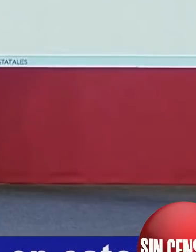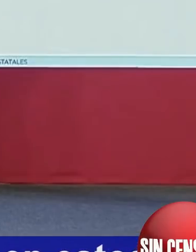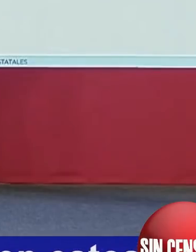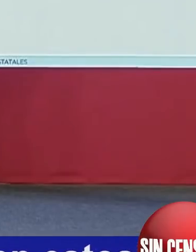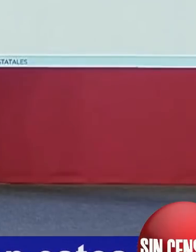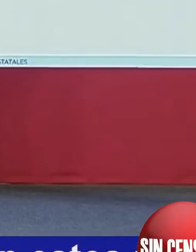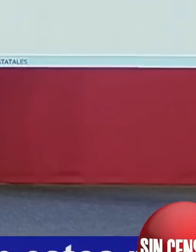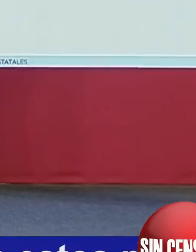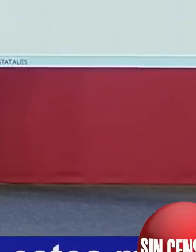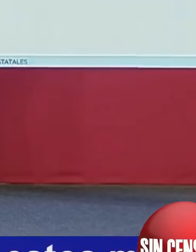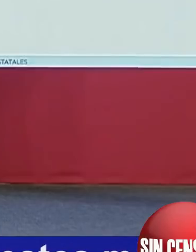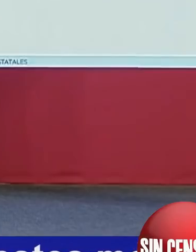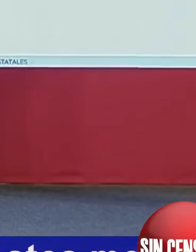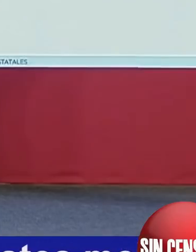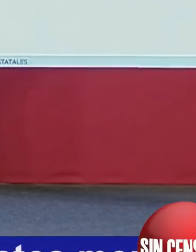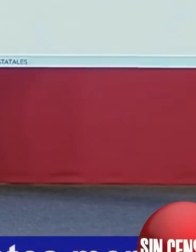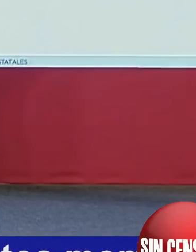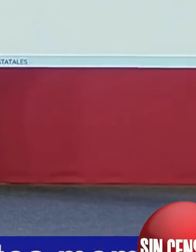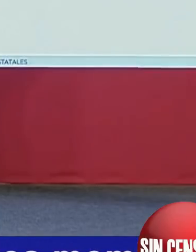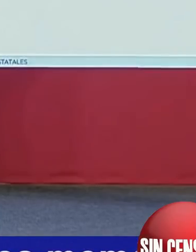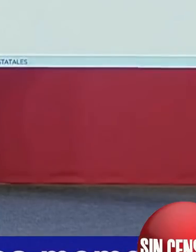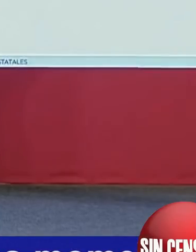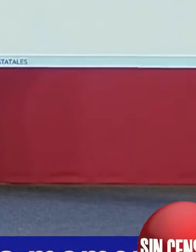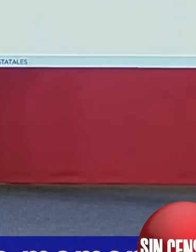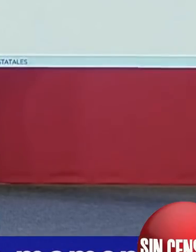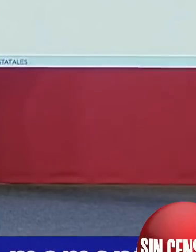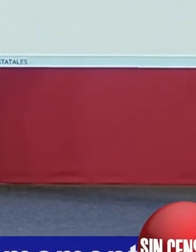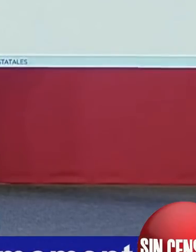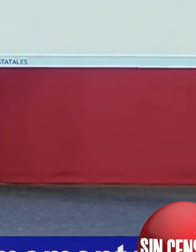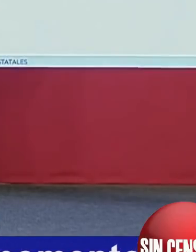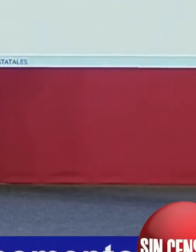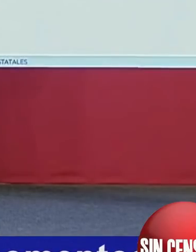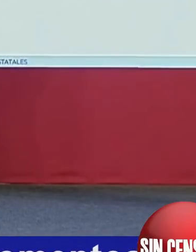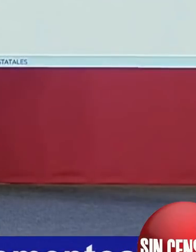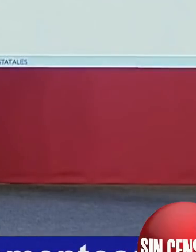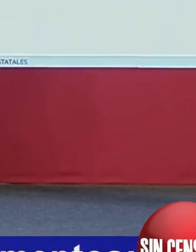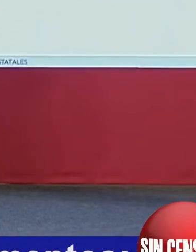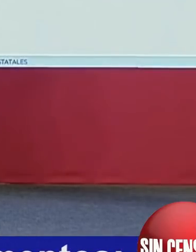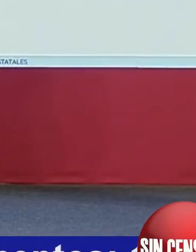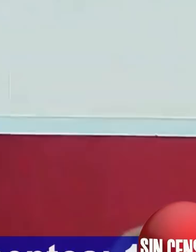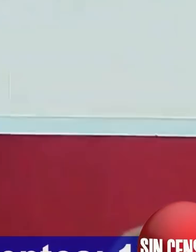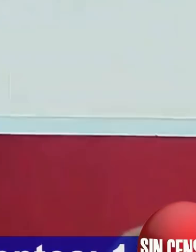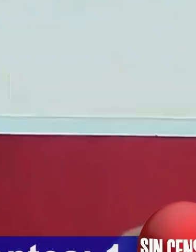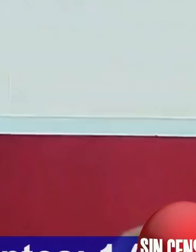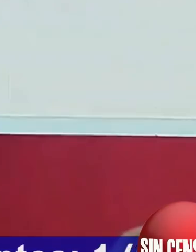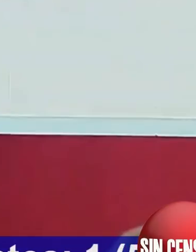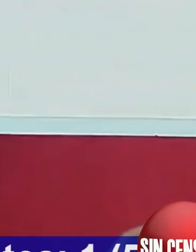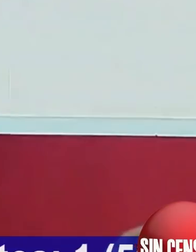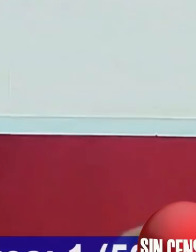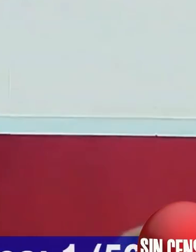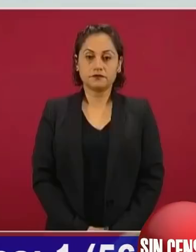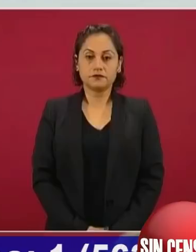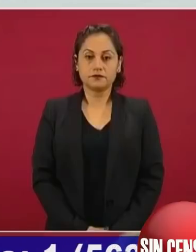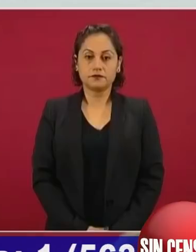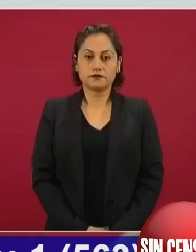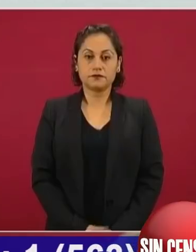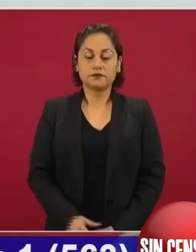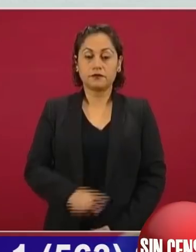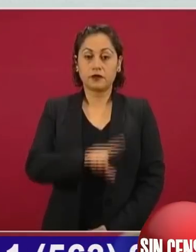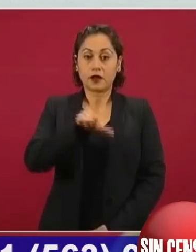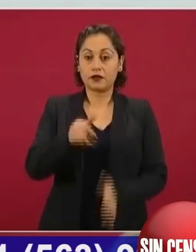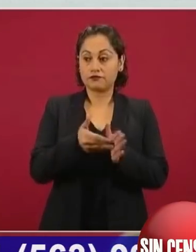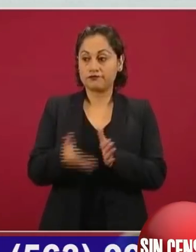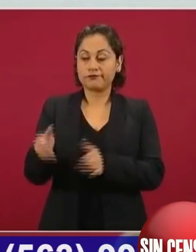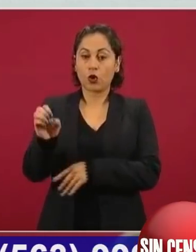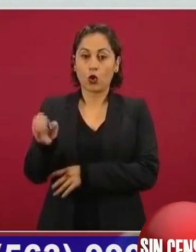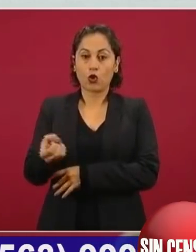máximo, después empezó a descender, y lo mismo, a partir del inicio de octubre, empezamos a tener un incremento progresivo